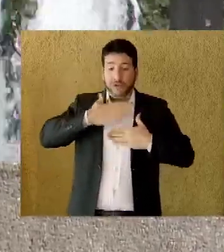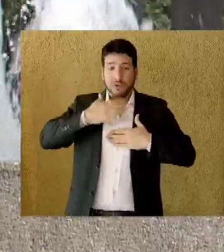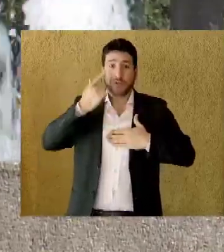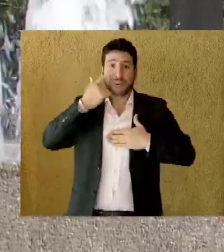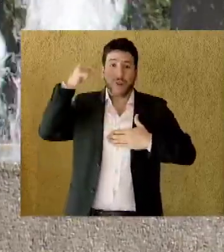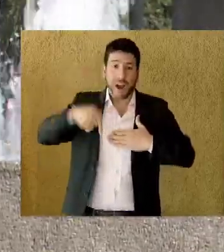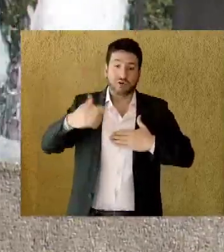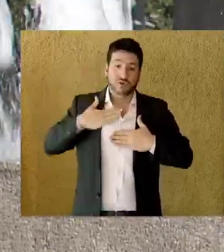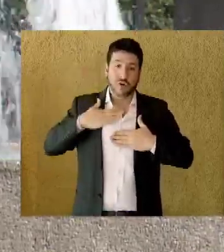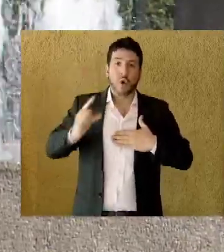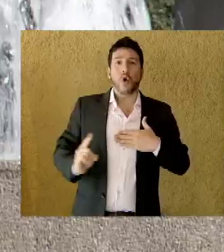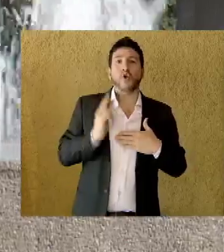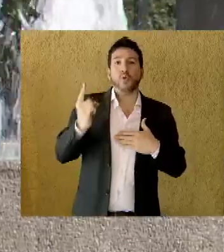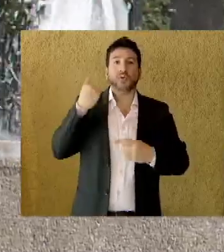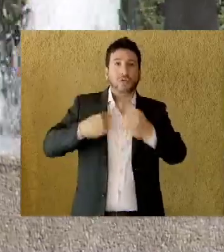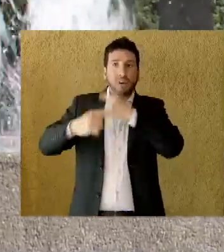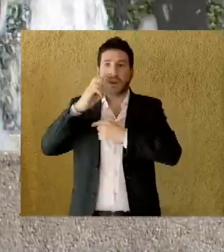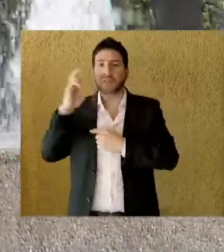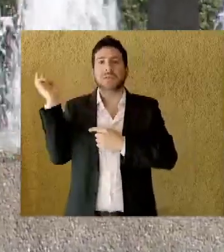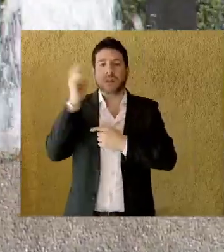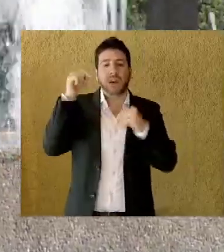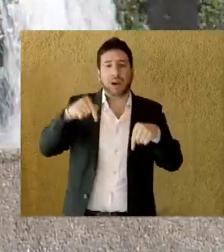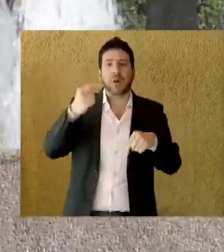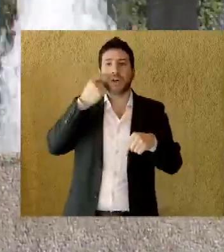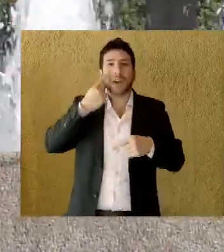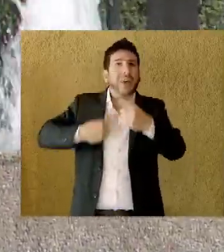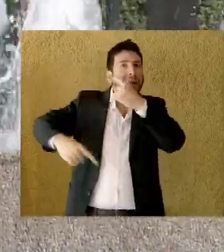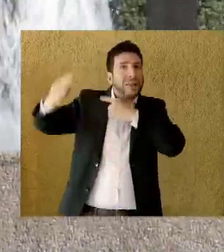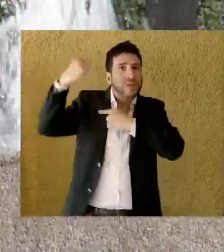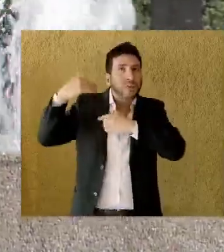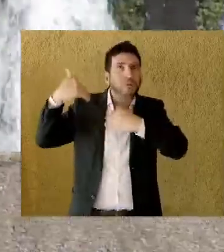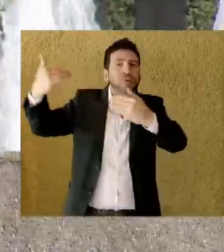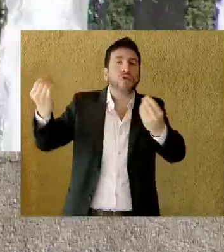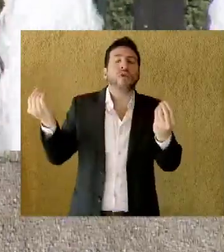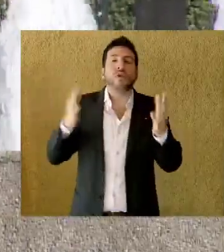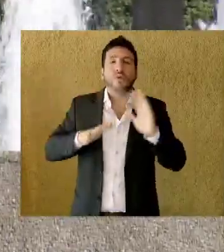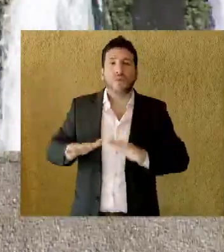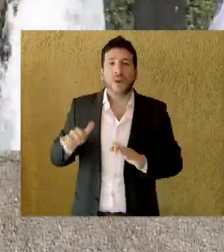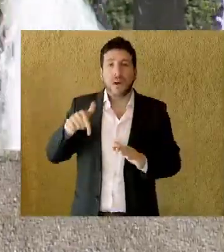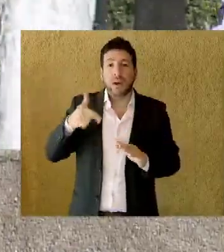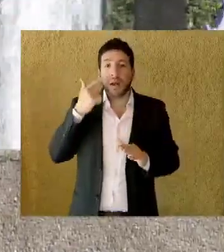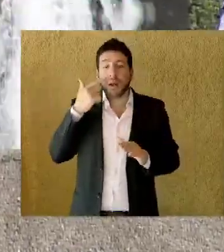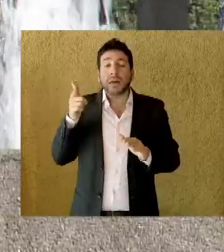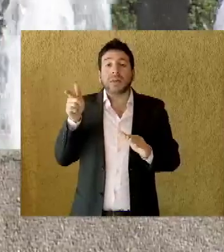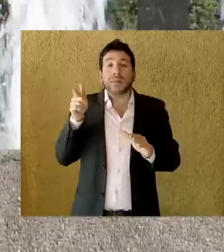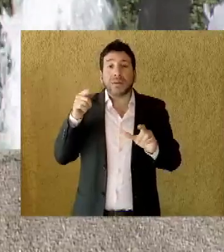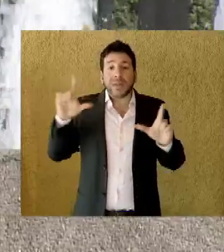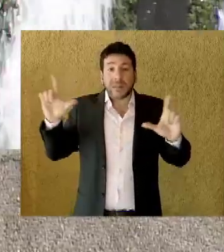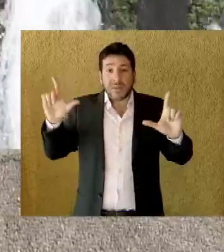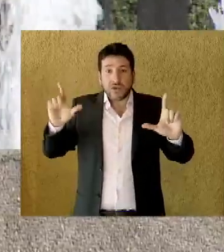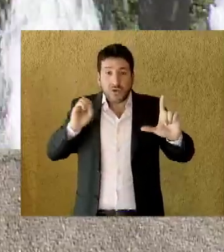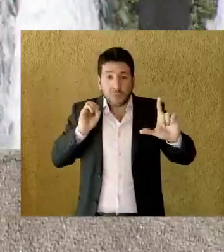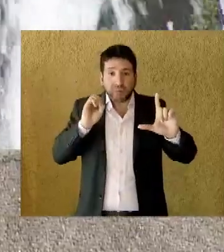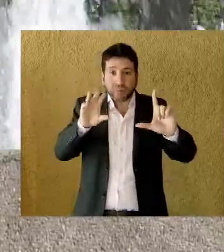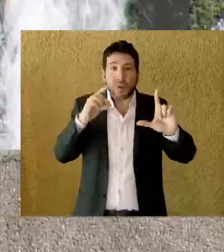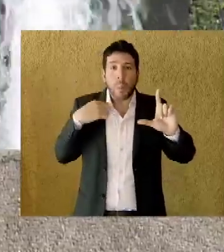poco desde dónde venimos y hacia dónde vamos. Pero en definitiva, estamos transitando esta transmisión. Recuerden que pueden enviar su foto